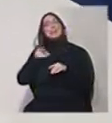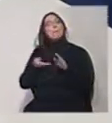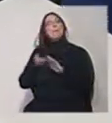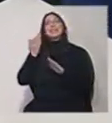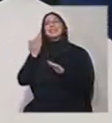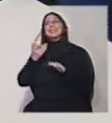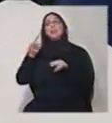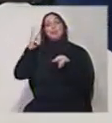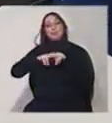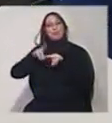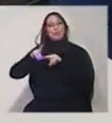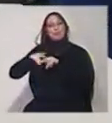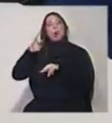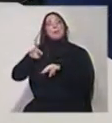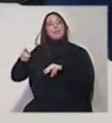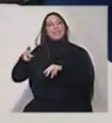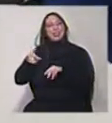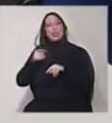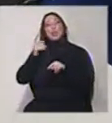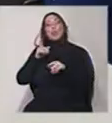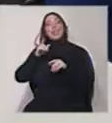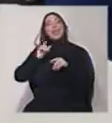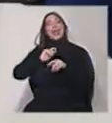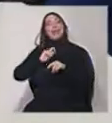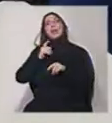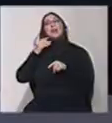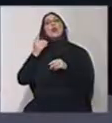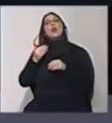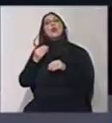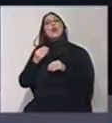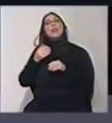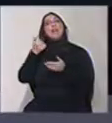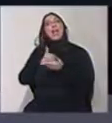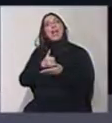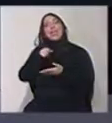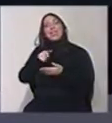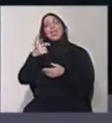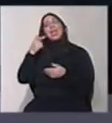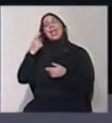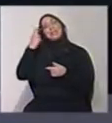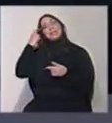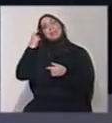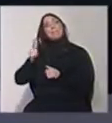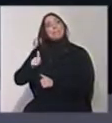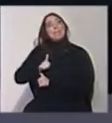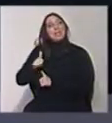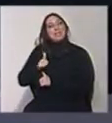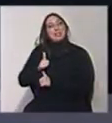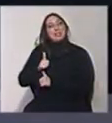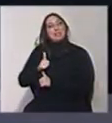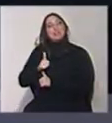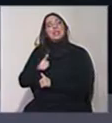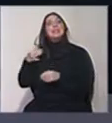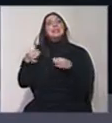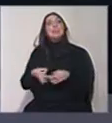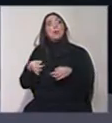homicidios dolosos, de las más altas del continente, y donde ha habido experiencias de militarización de la